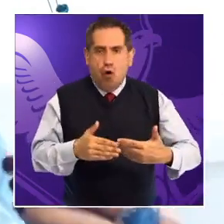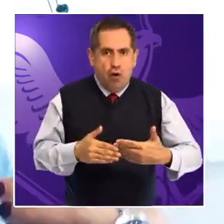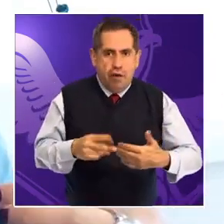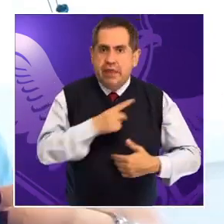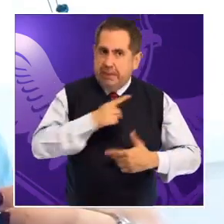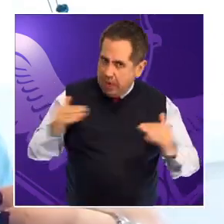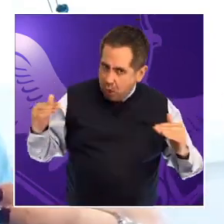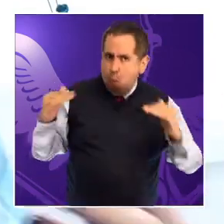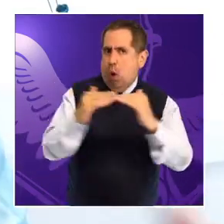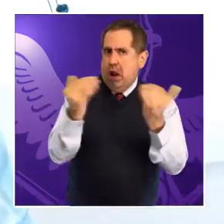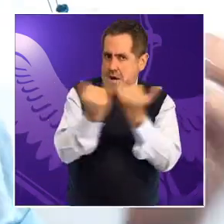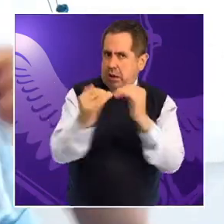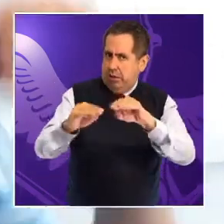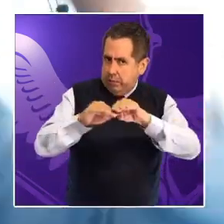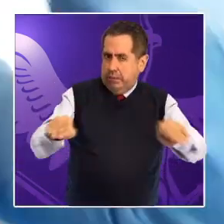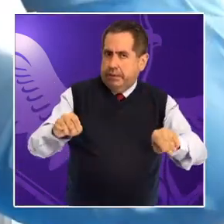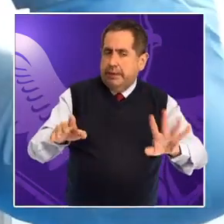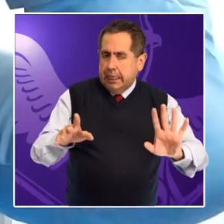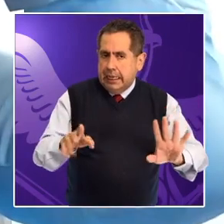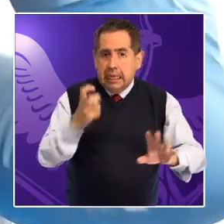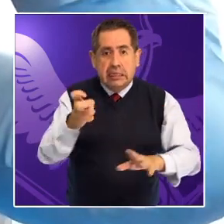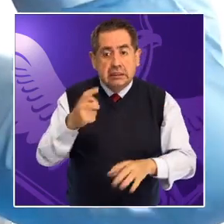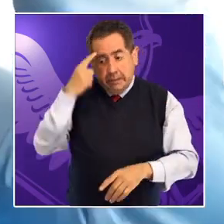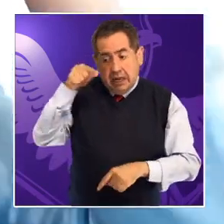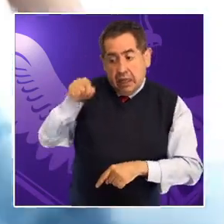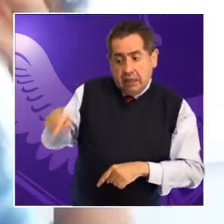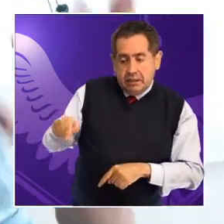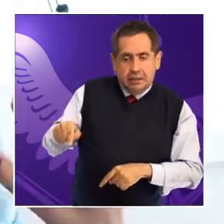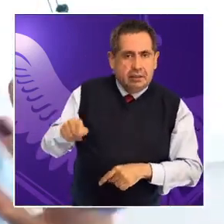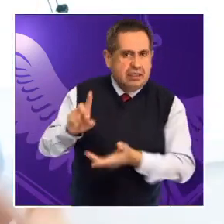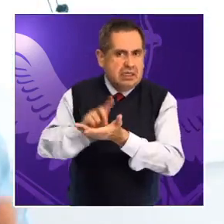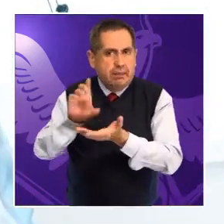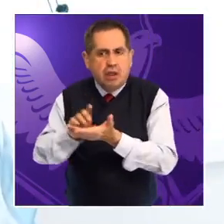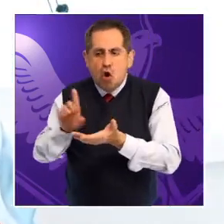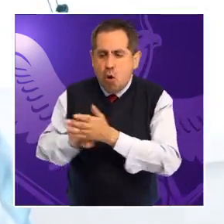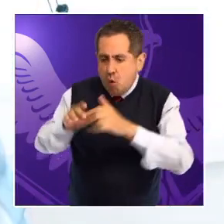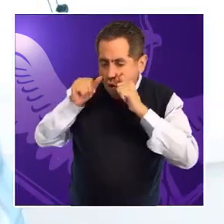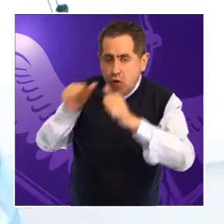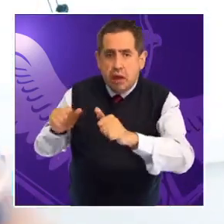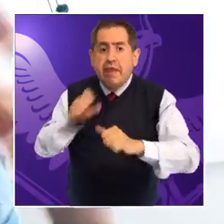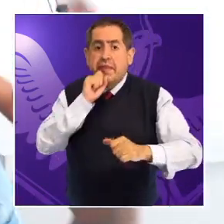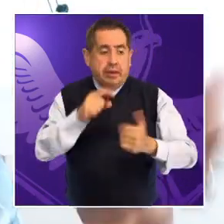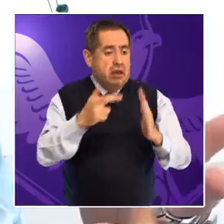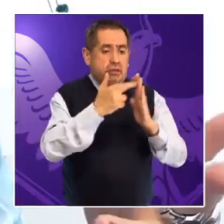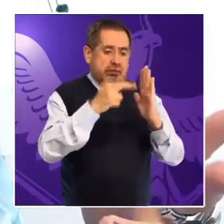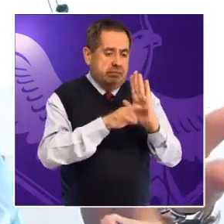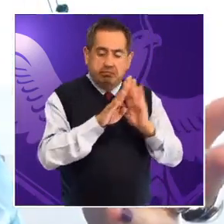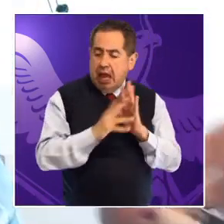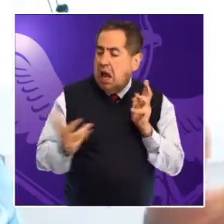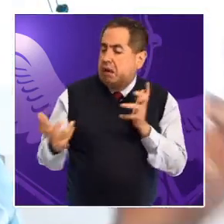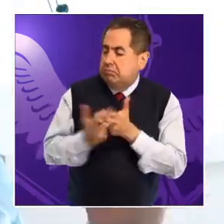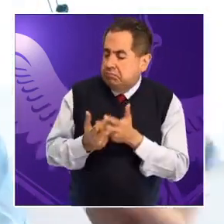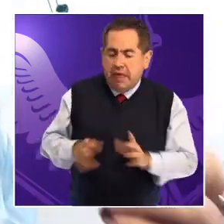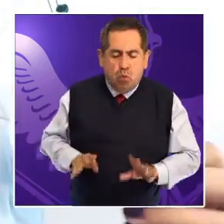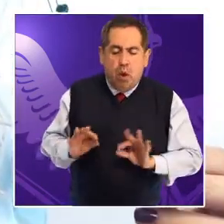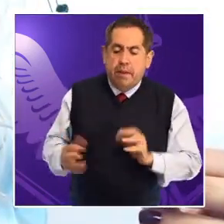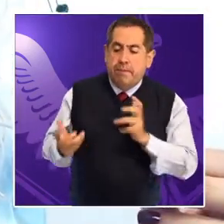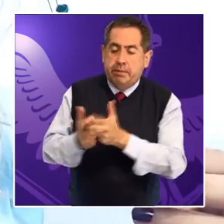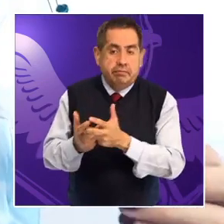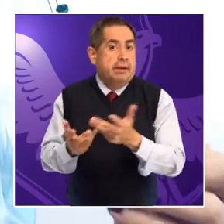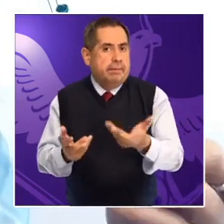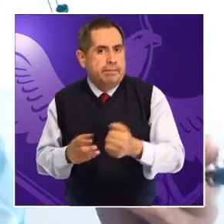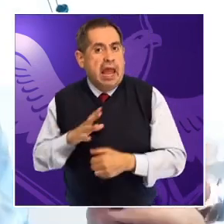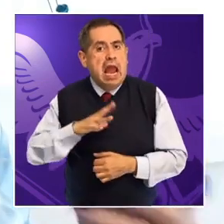de género y discapacidad, se debe incorporar la adopción de medidas específicas. Esto nos lleva a conceptos que son muy importantes